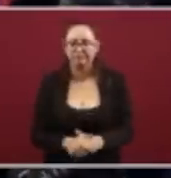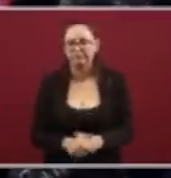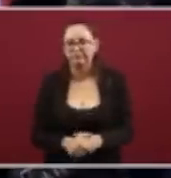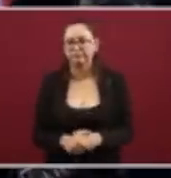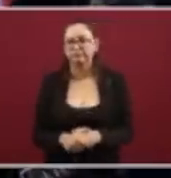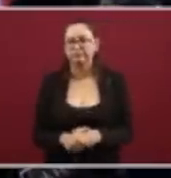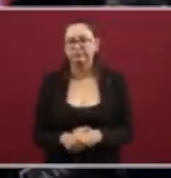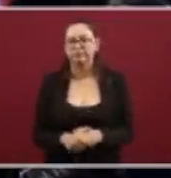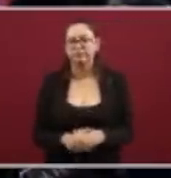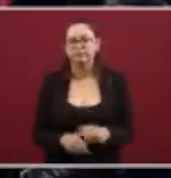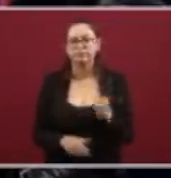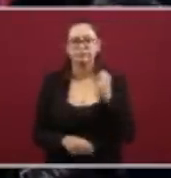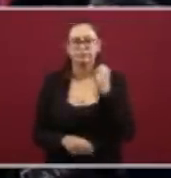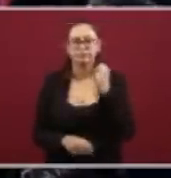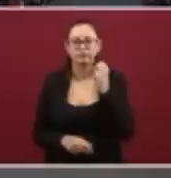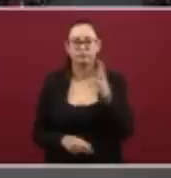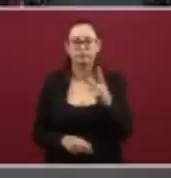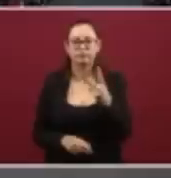2